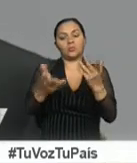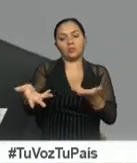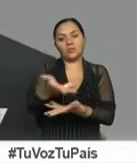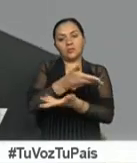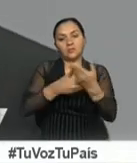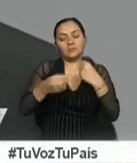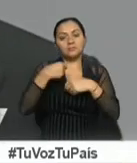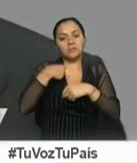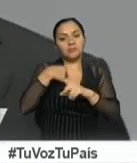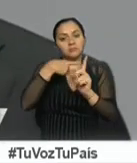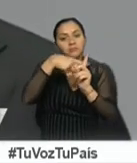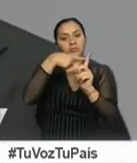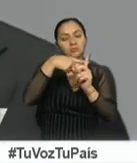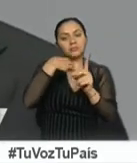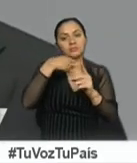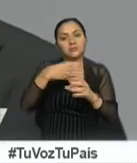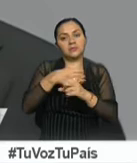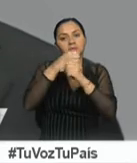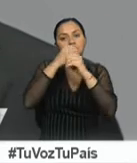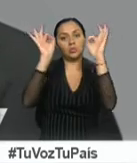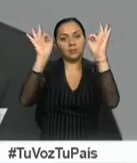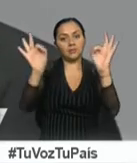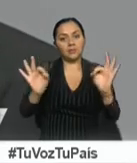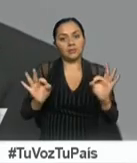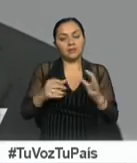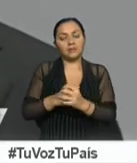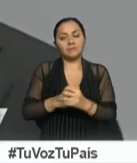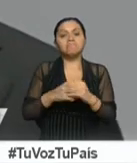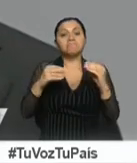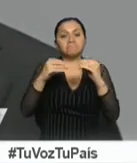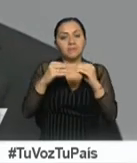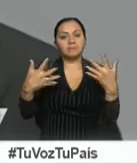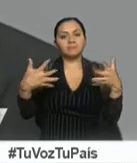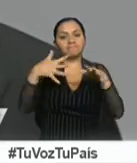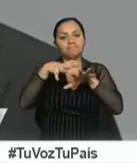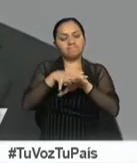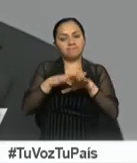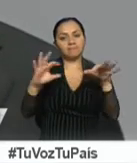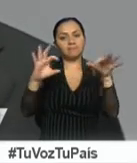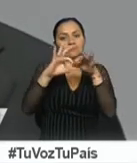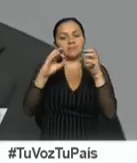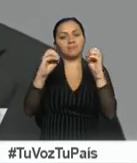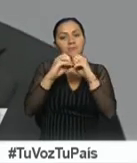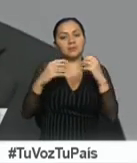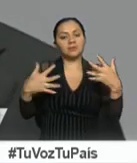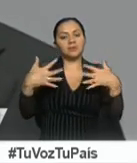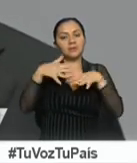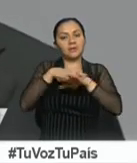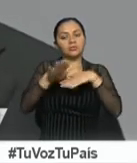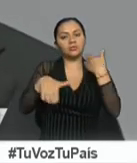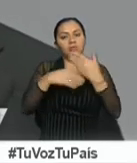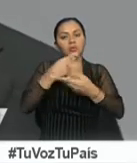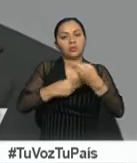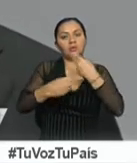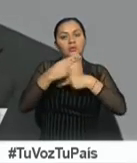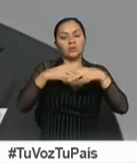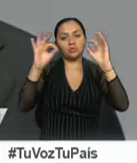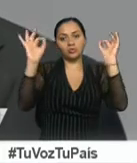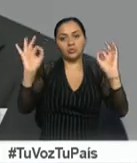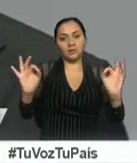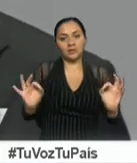en favor de nuestra seguridad energética, interconexión e integración de los mercados